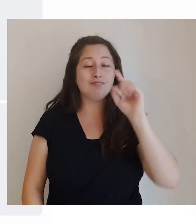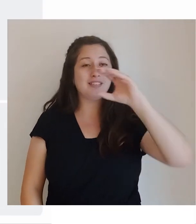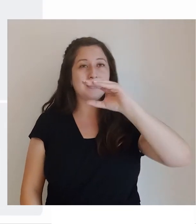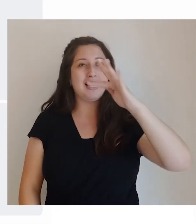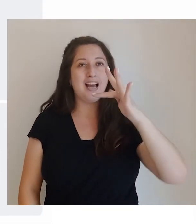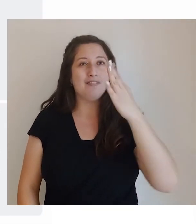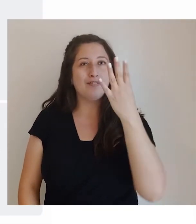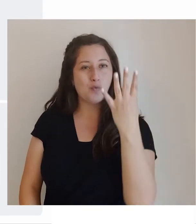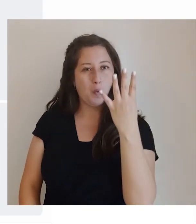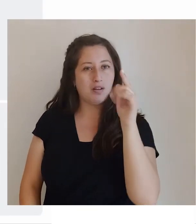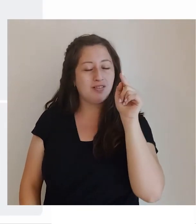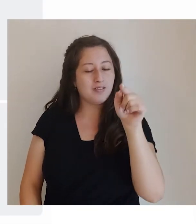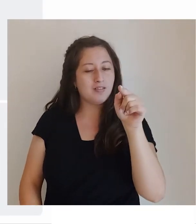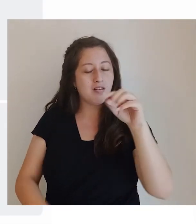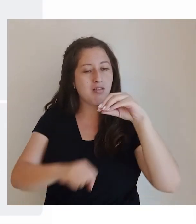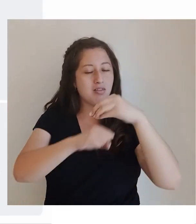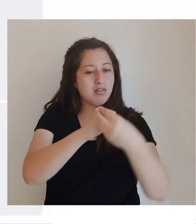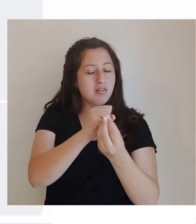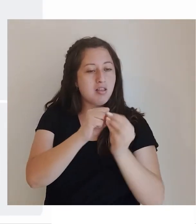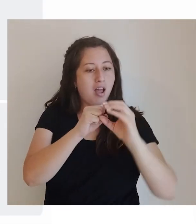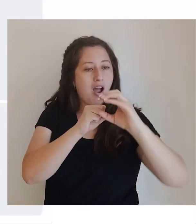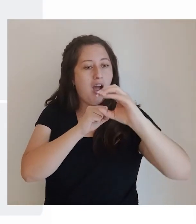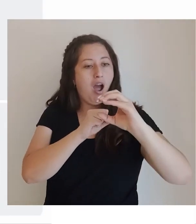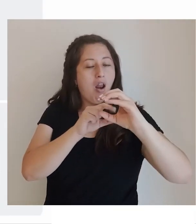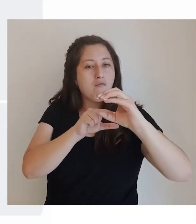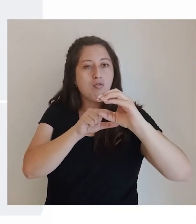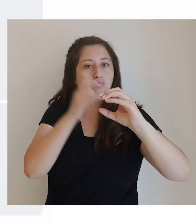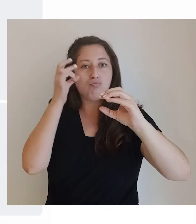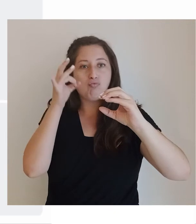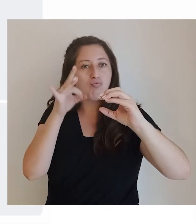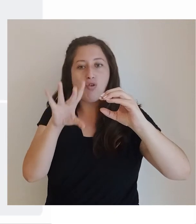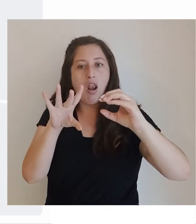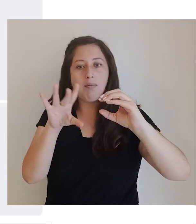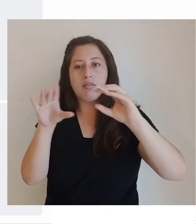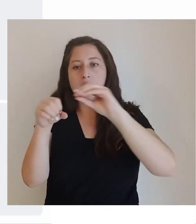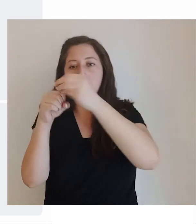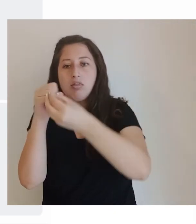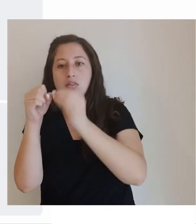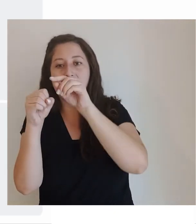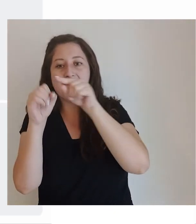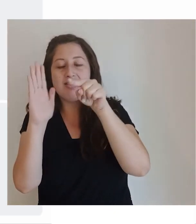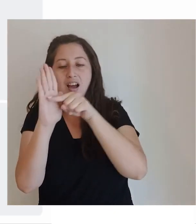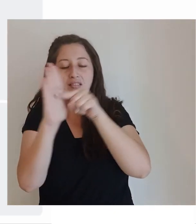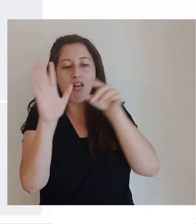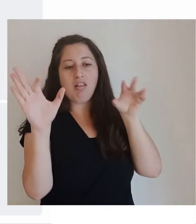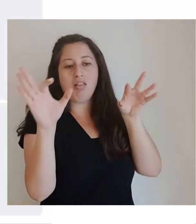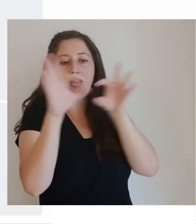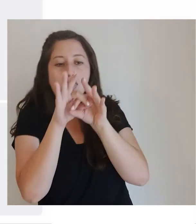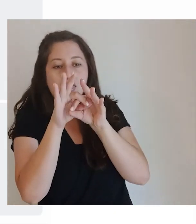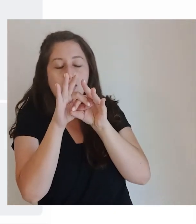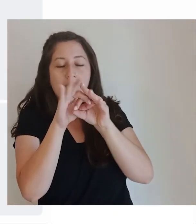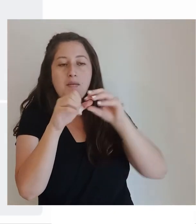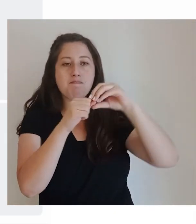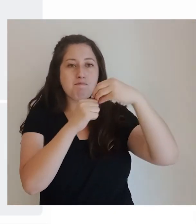metano, aun cuando el carbono solo está enlazado al átomo más electronegativo, la